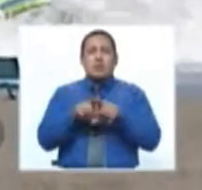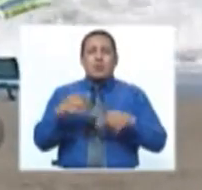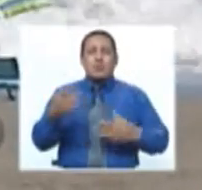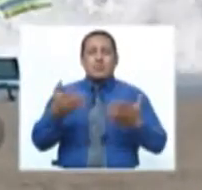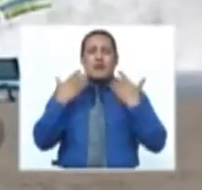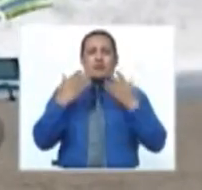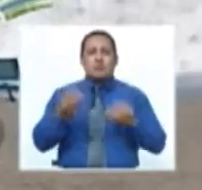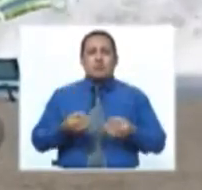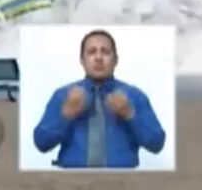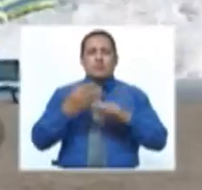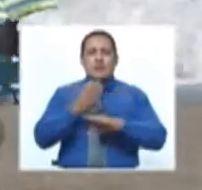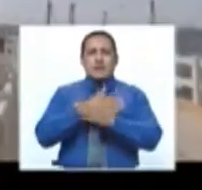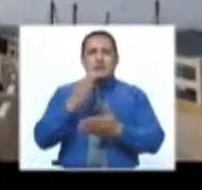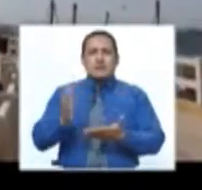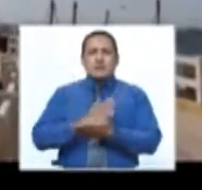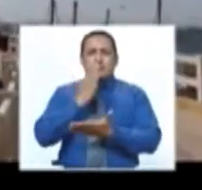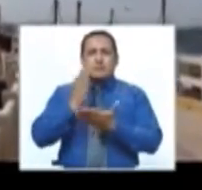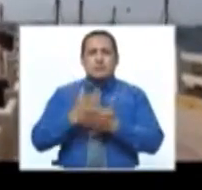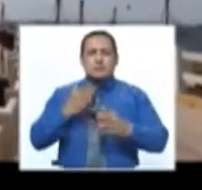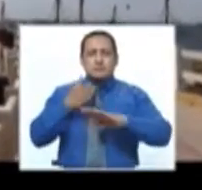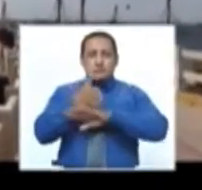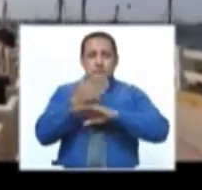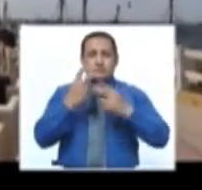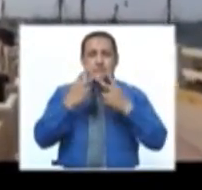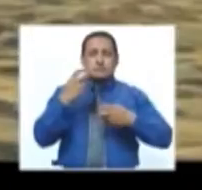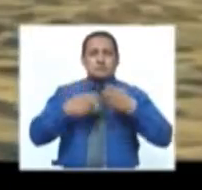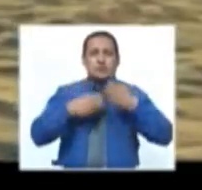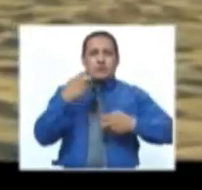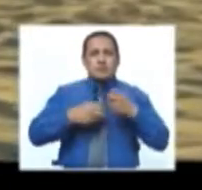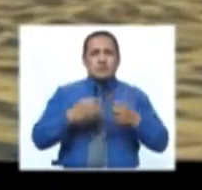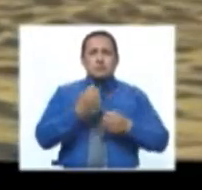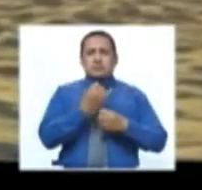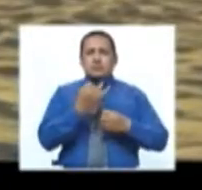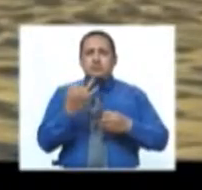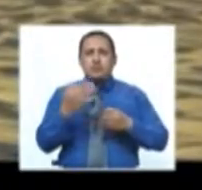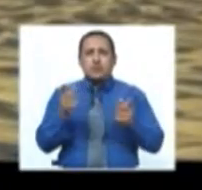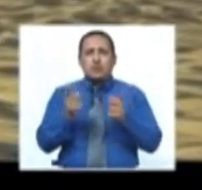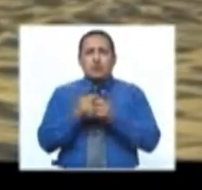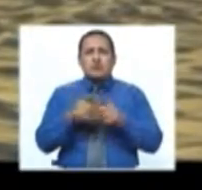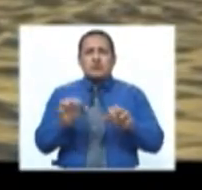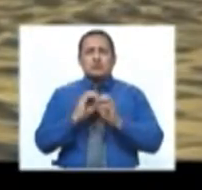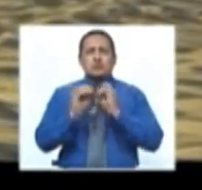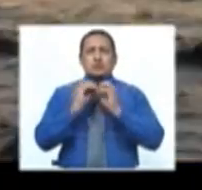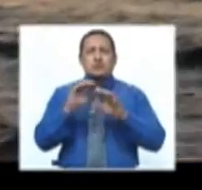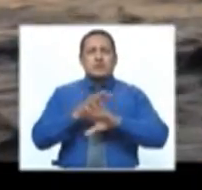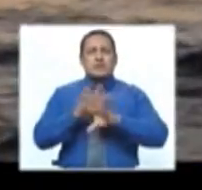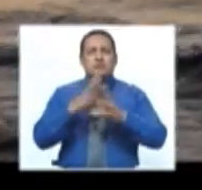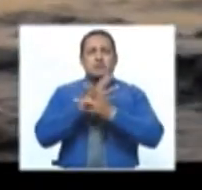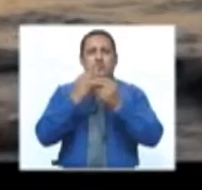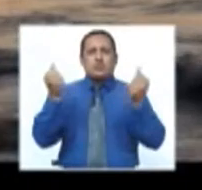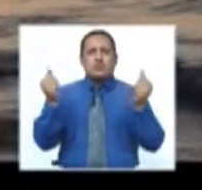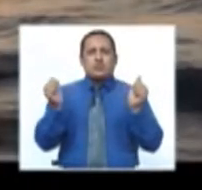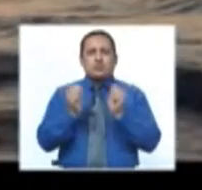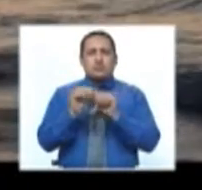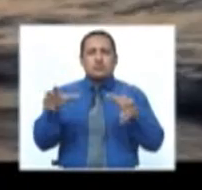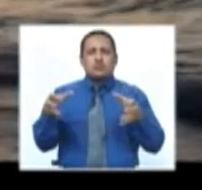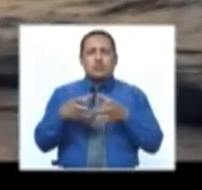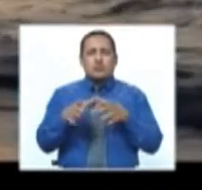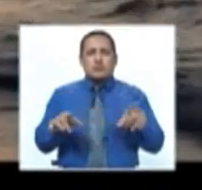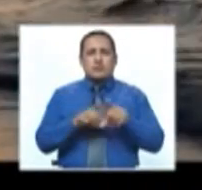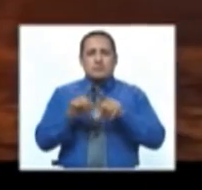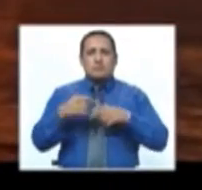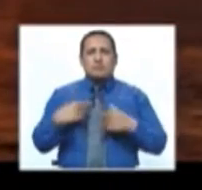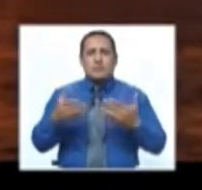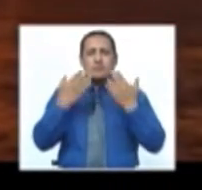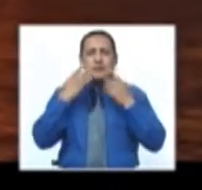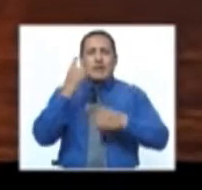verano, pues así como se enciende con la llegada del sol, se apaga sin que se acabe de resolver, desvaneciéndose junto con el calor